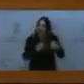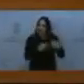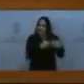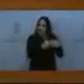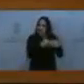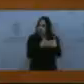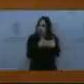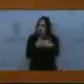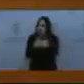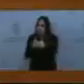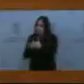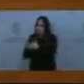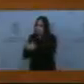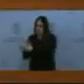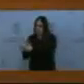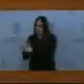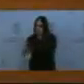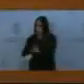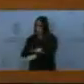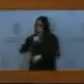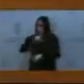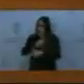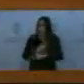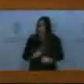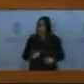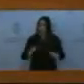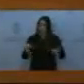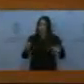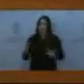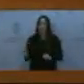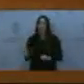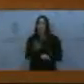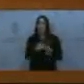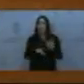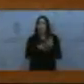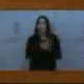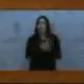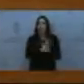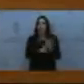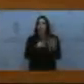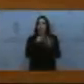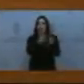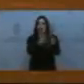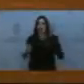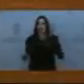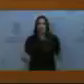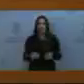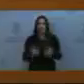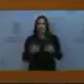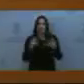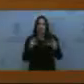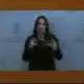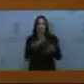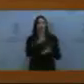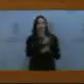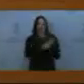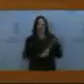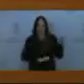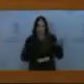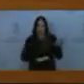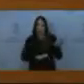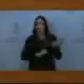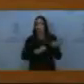la consejería que este Parlamento aprobase una ley para evitar los acotamientos. Lo han hecho con escritos, con informes